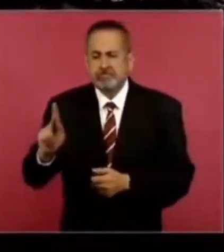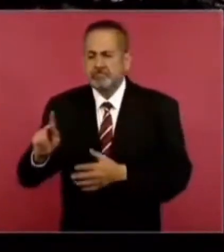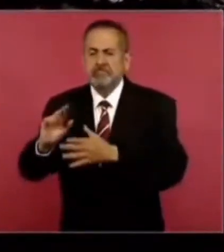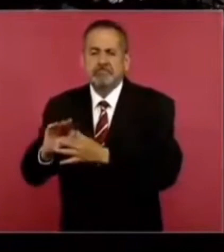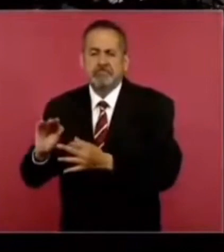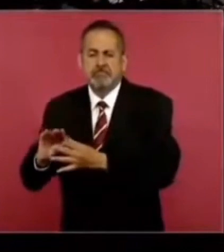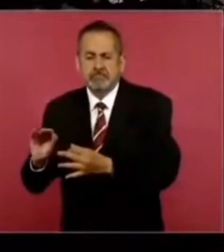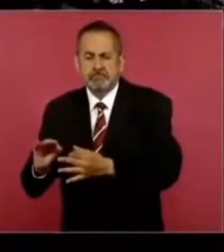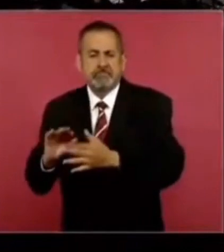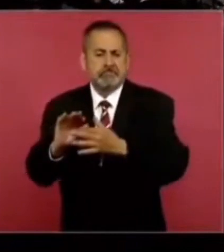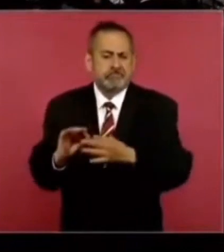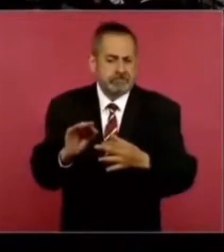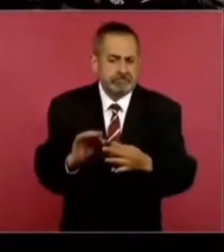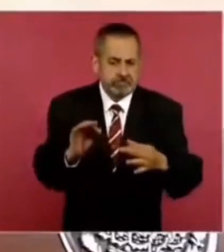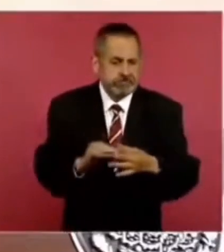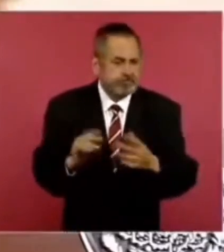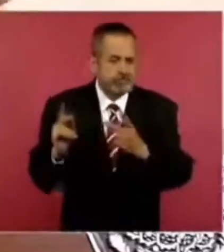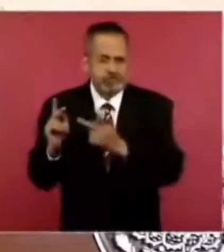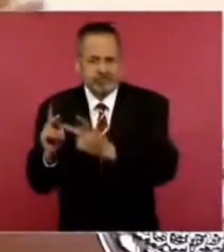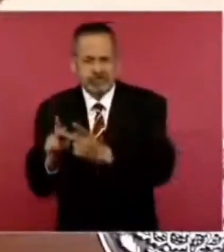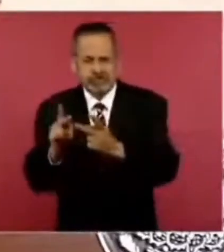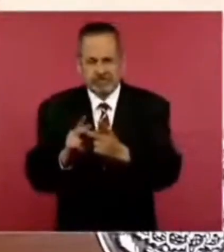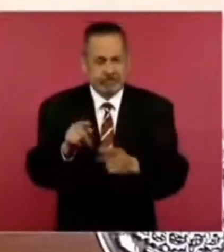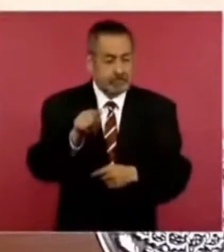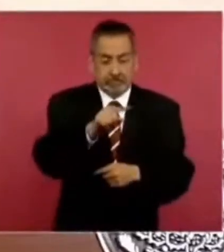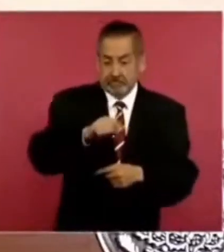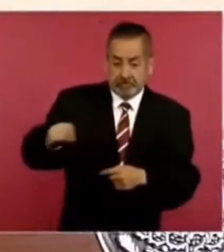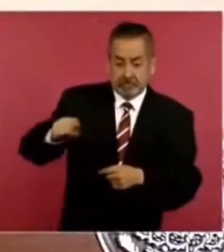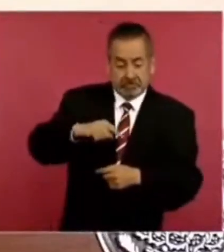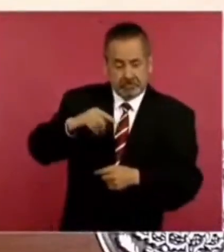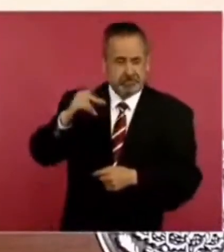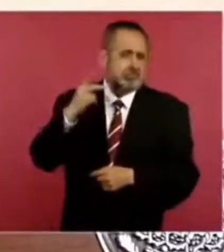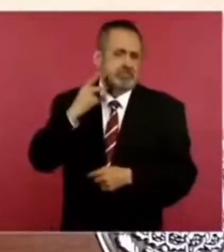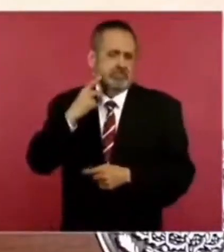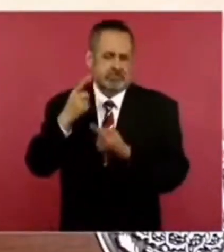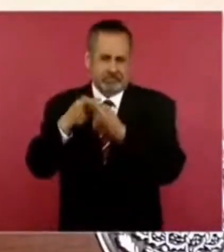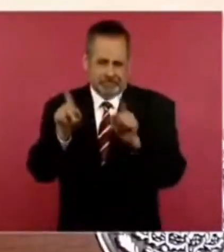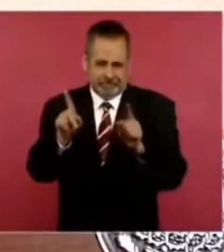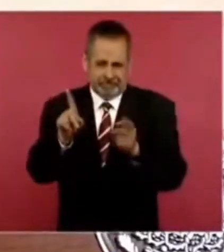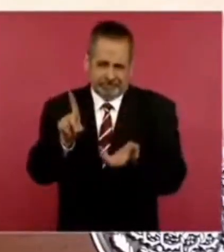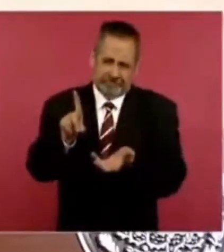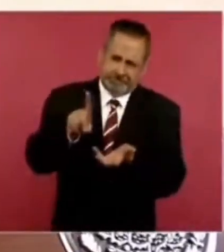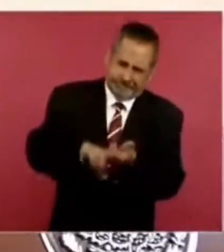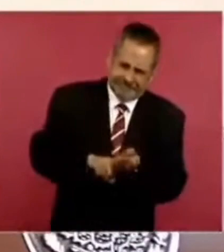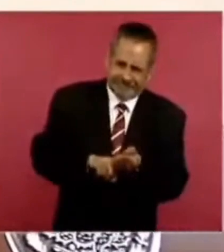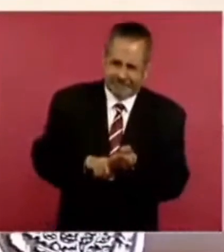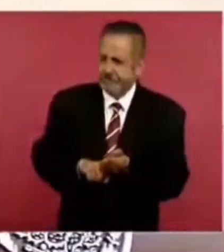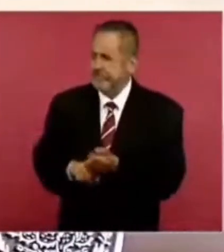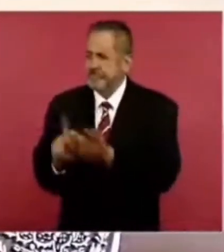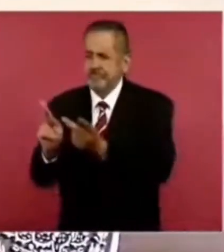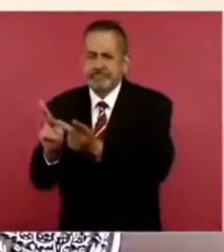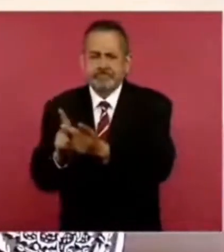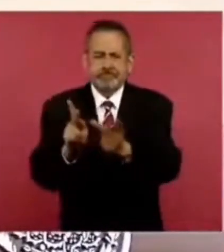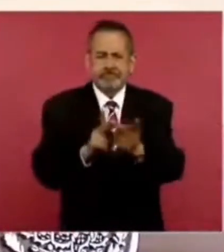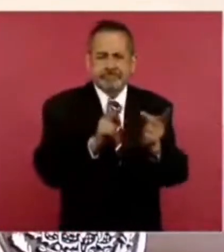Aunque hay diferencias políticas en lo del Darién